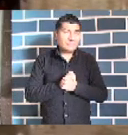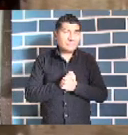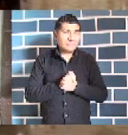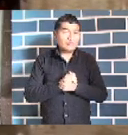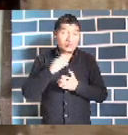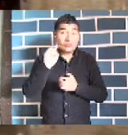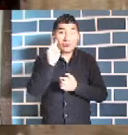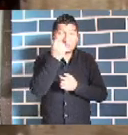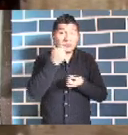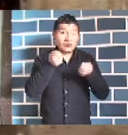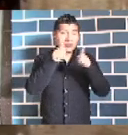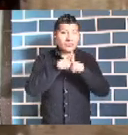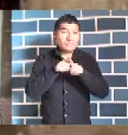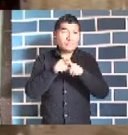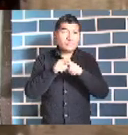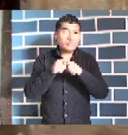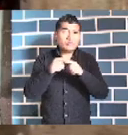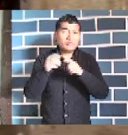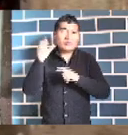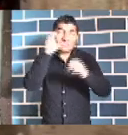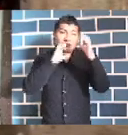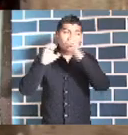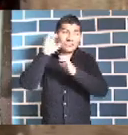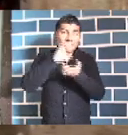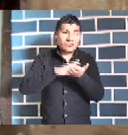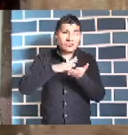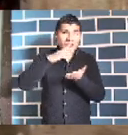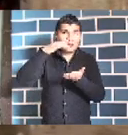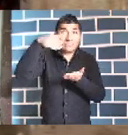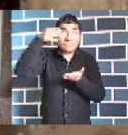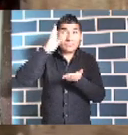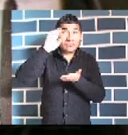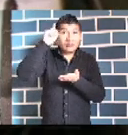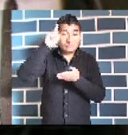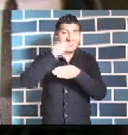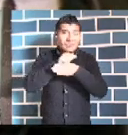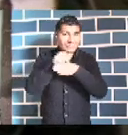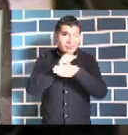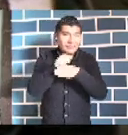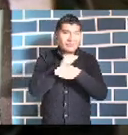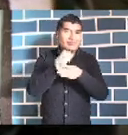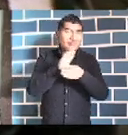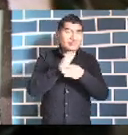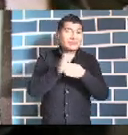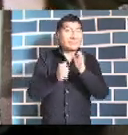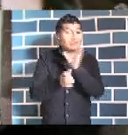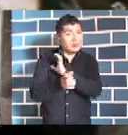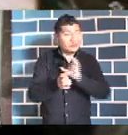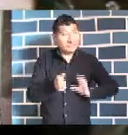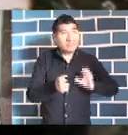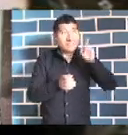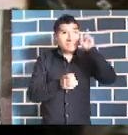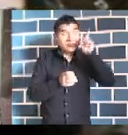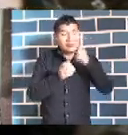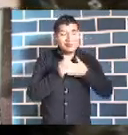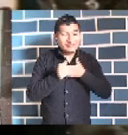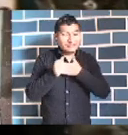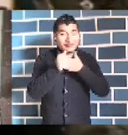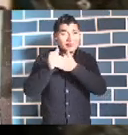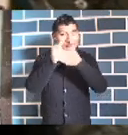solo cuando actuamos buscando la gloria de dios cuando es cristo el que nos mueve